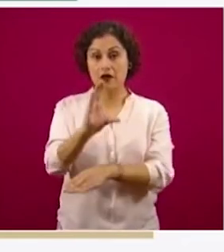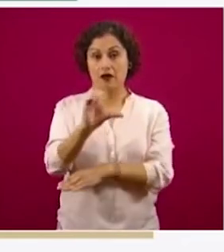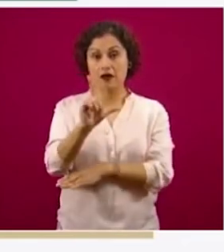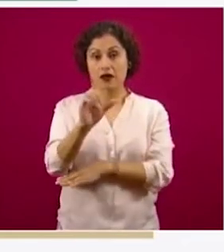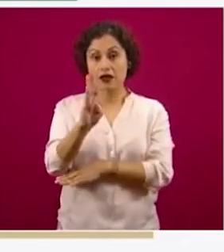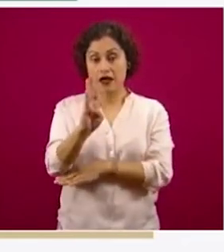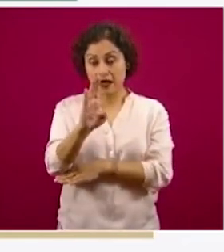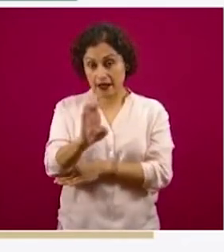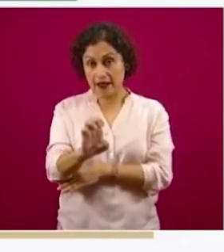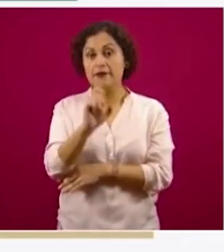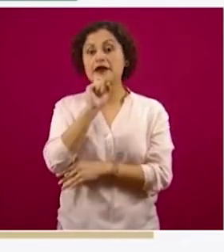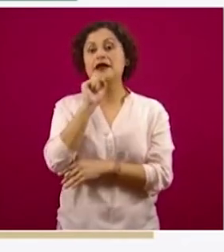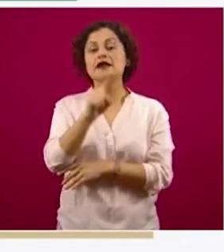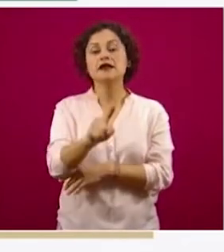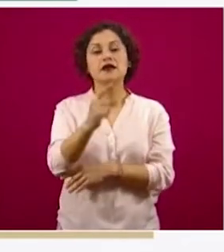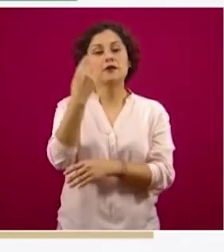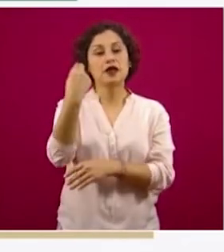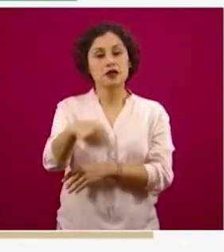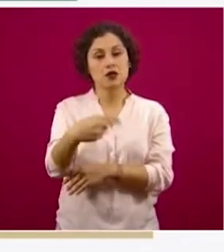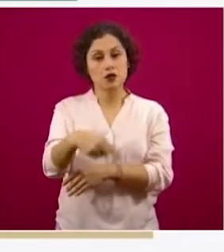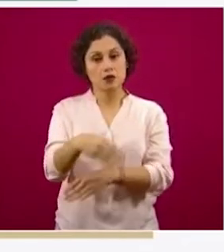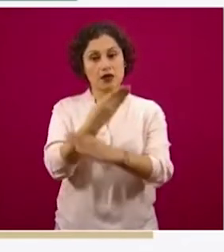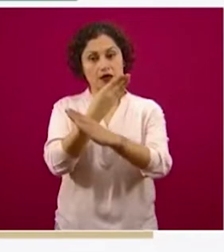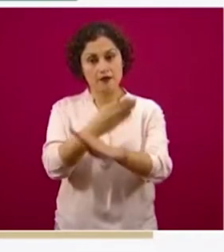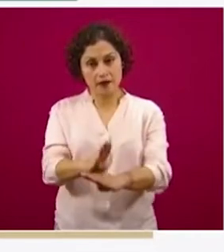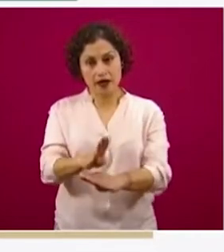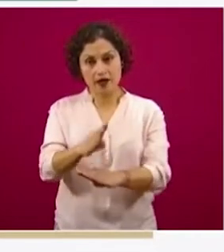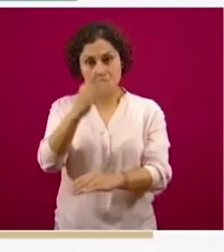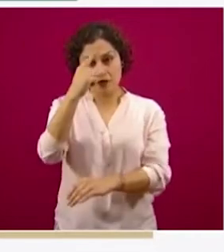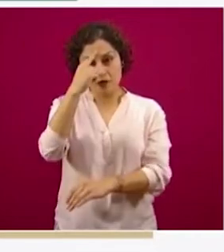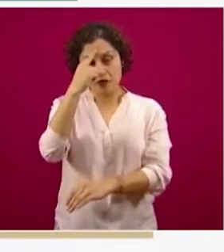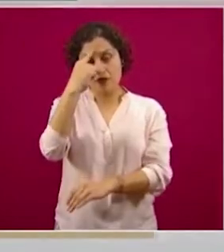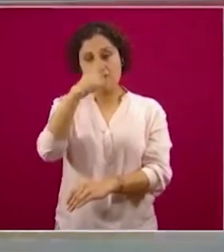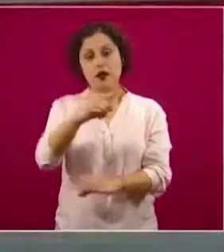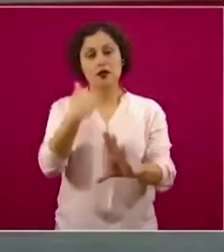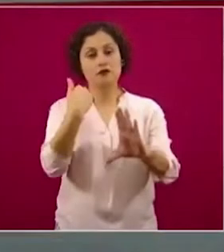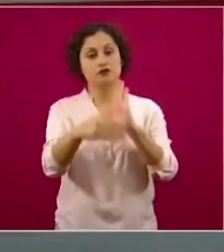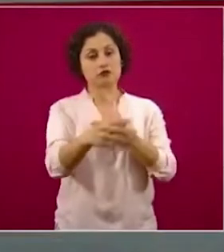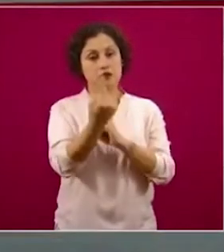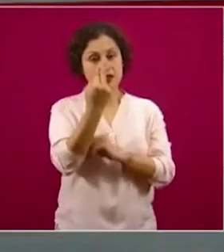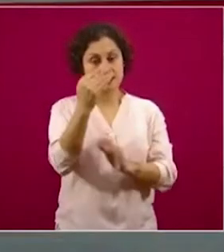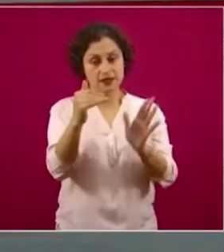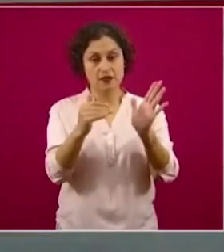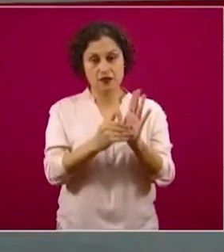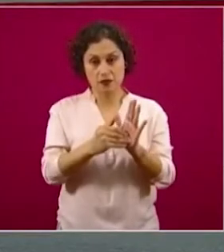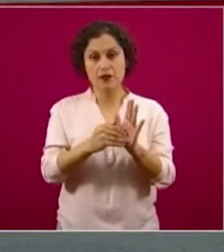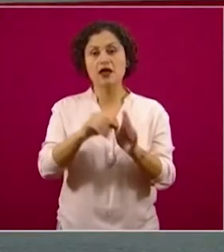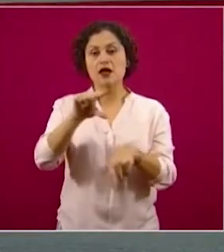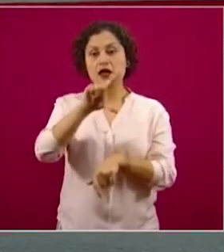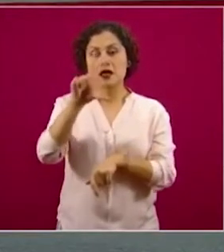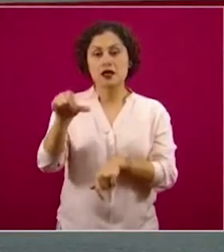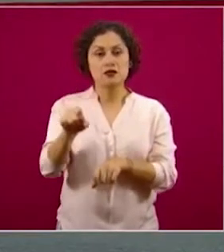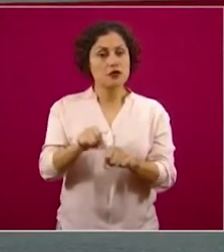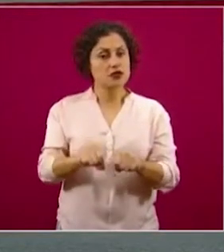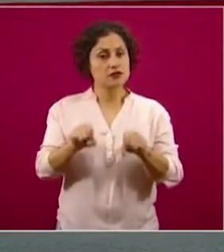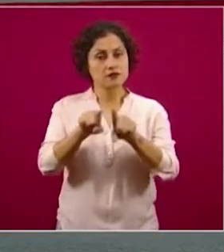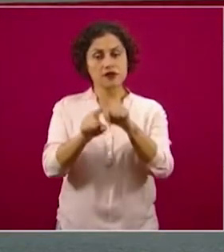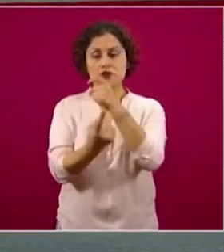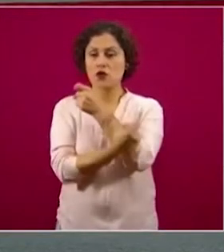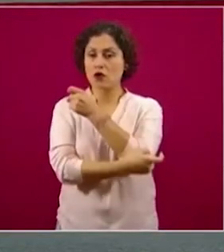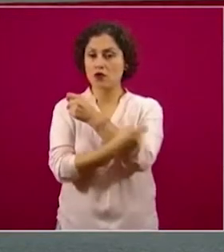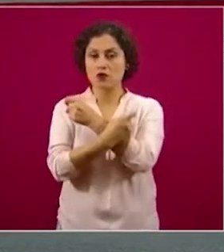quieren recibir los 25 mil pesos y a partir de eso se genera en la siguiente una carta de